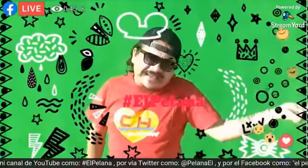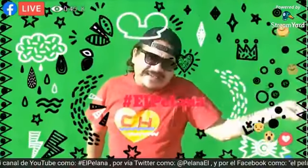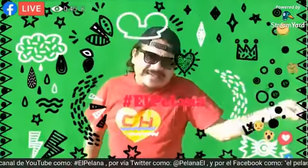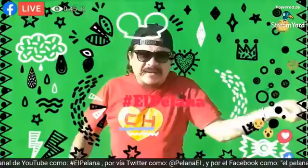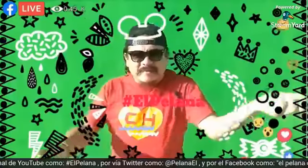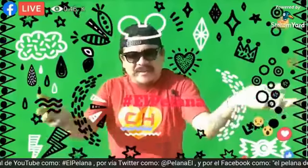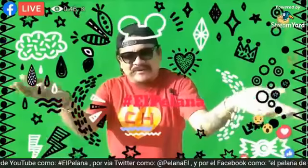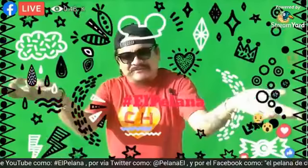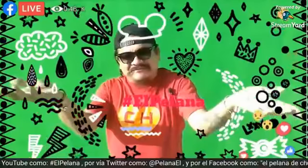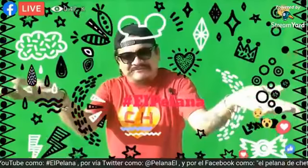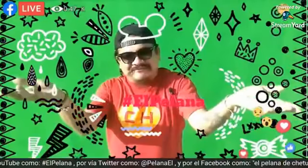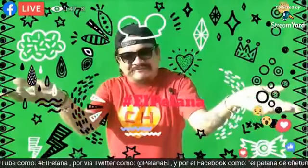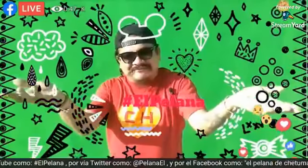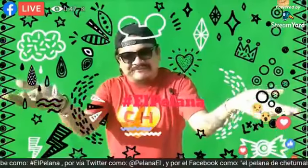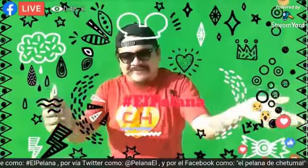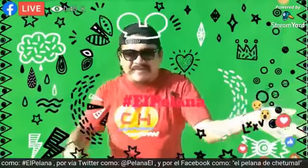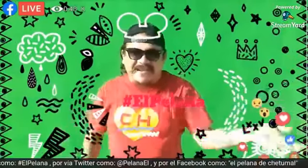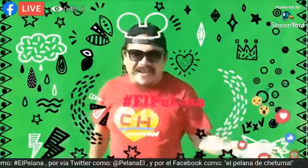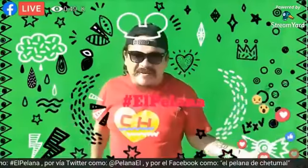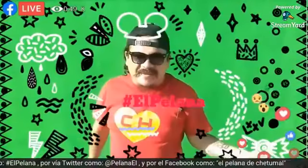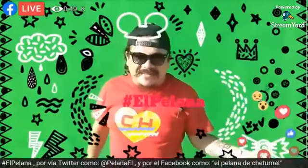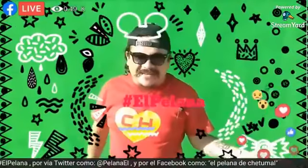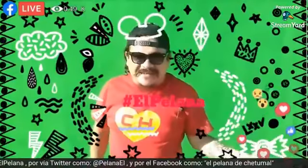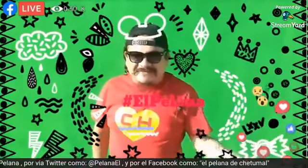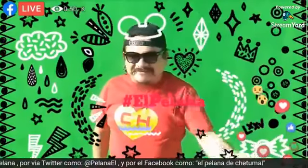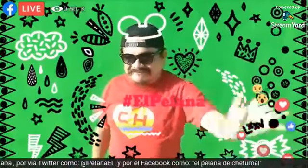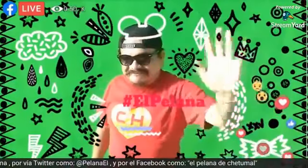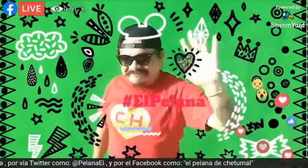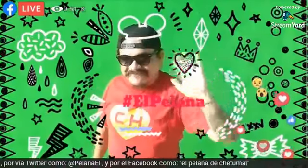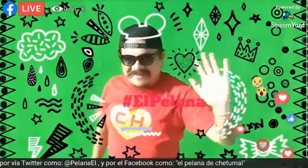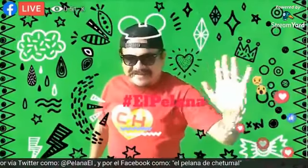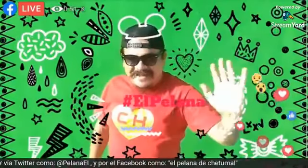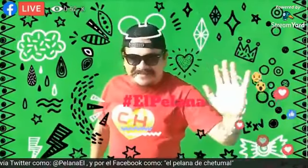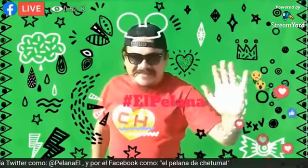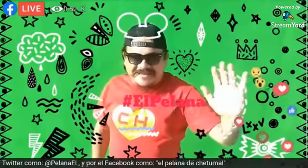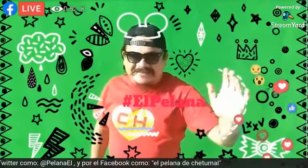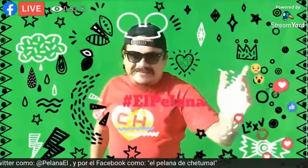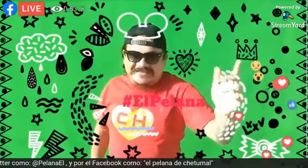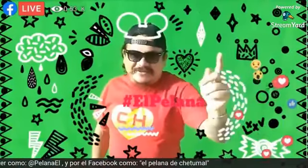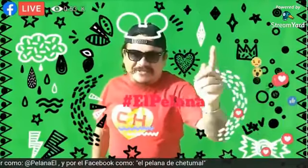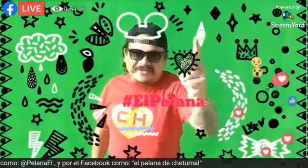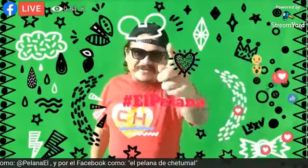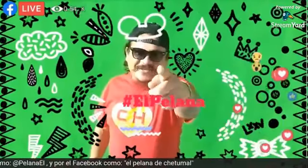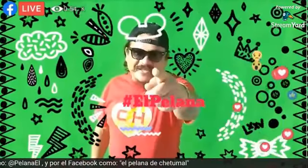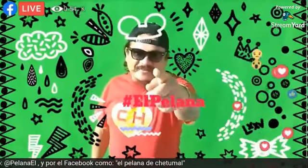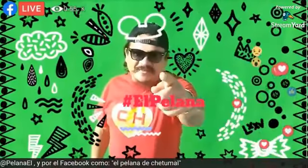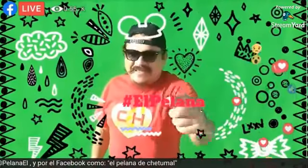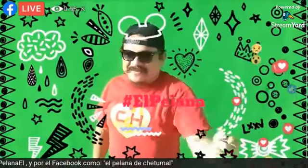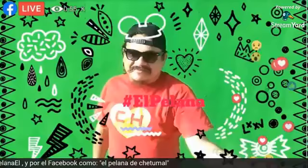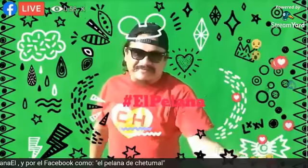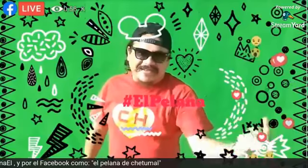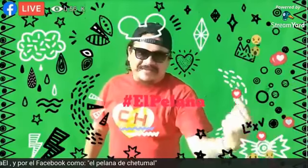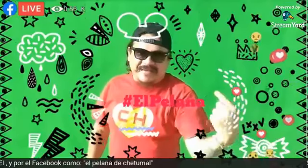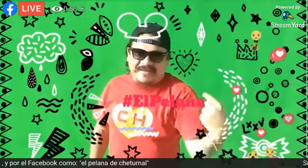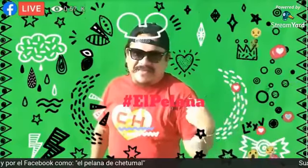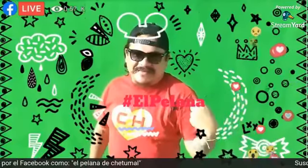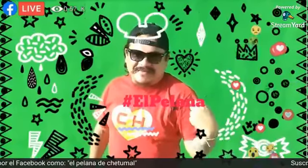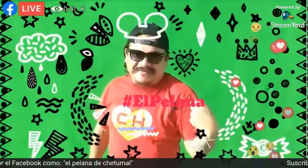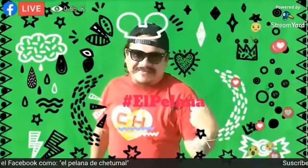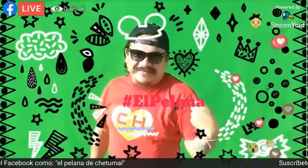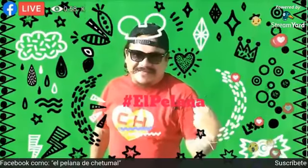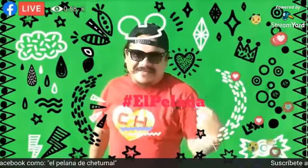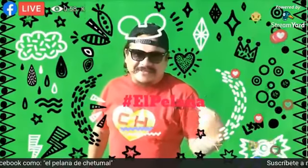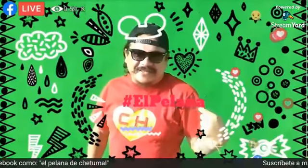hermanita, pero también era campechana. Así que, si yo te digo chinga tu madre, es para